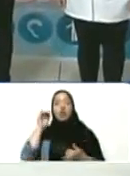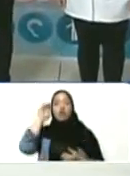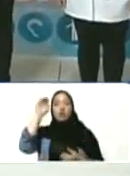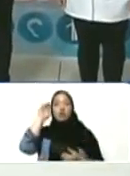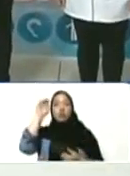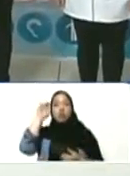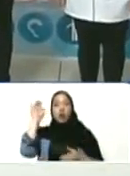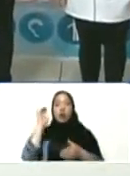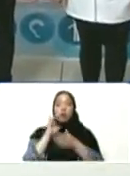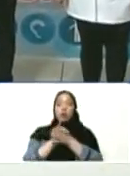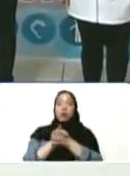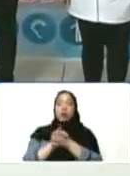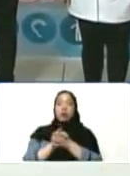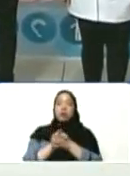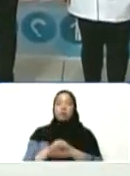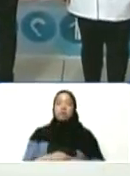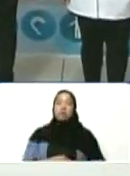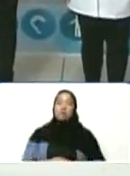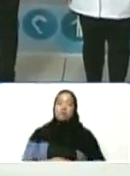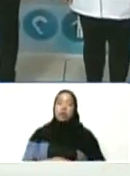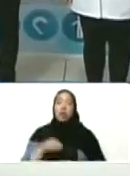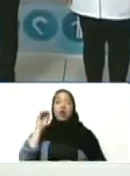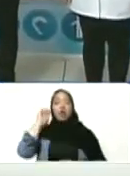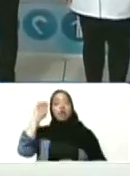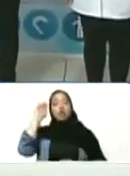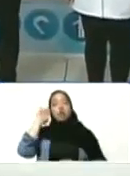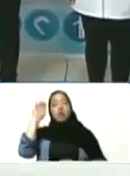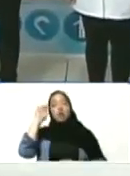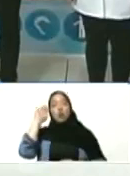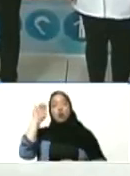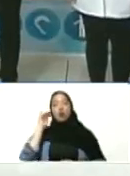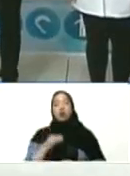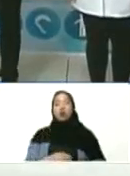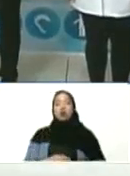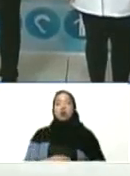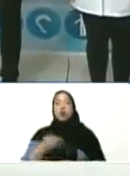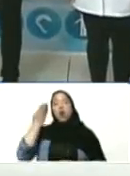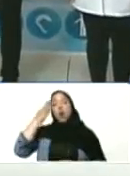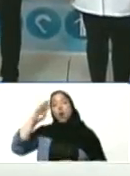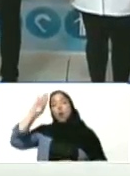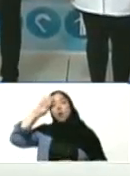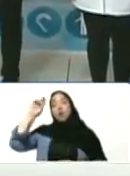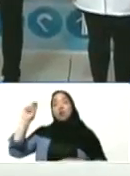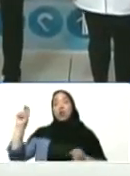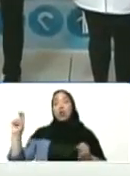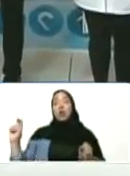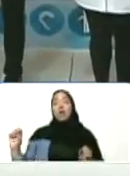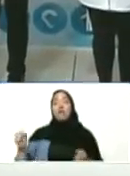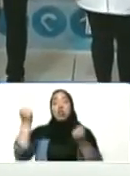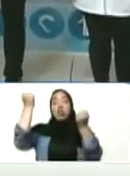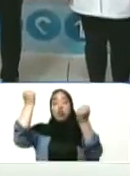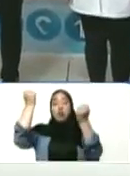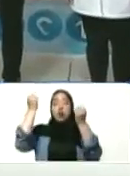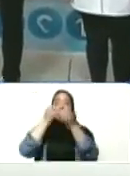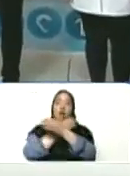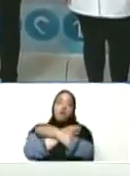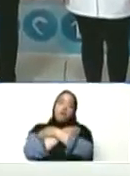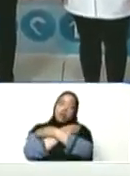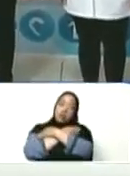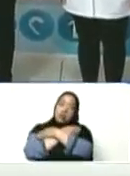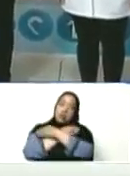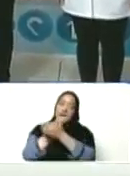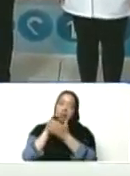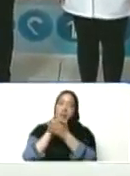pa'lante, compadre, más nada, lo que vamos es pa'lante. Cuba tuvo una gran victoria ayer. Quiero felicitar